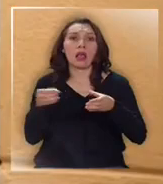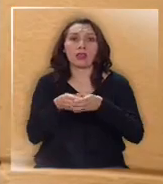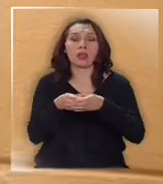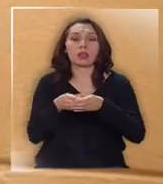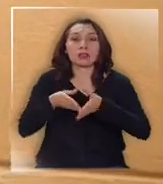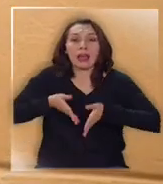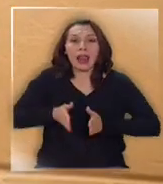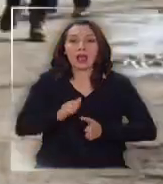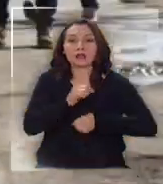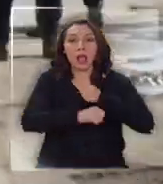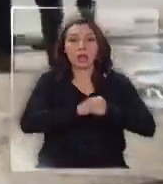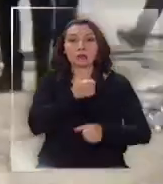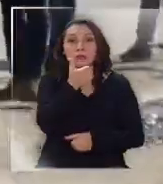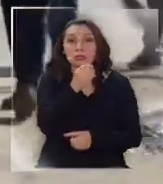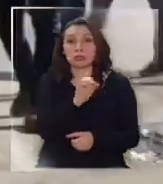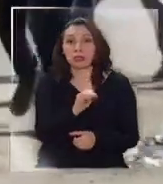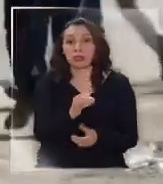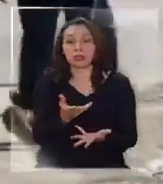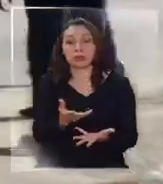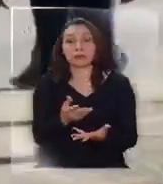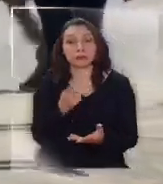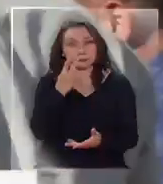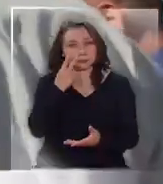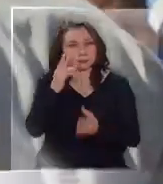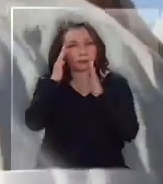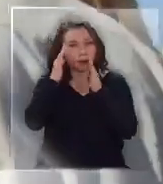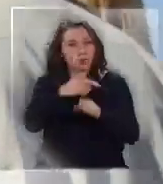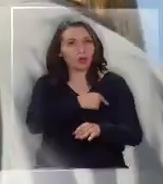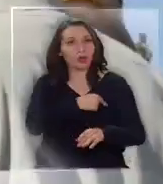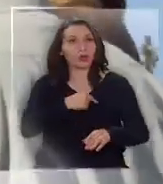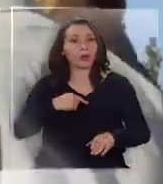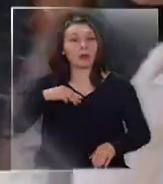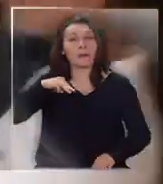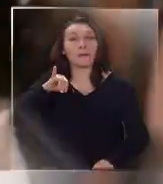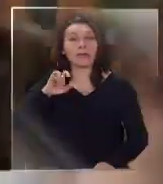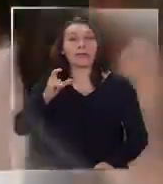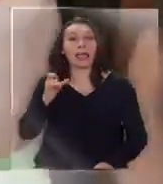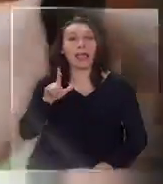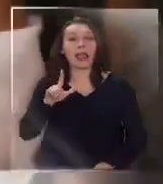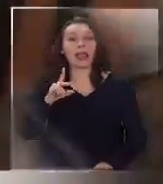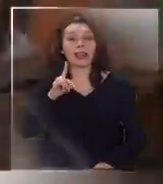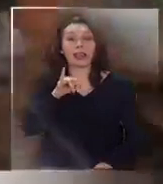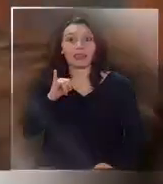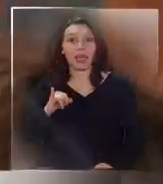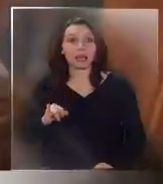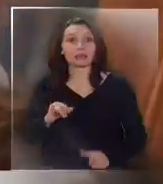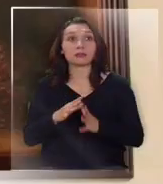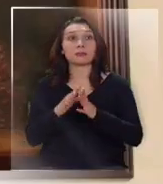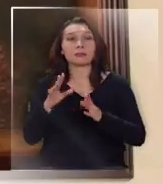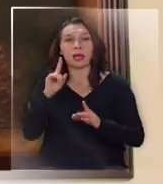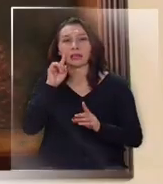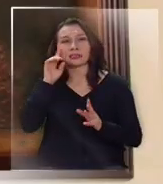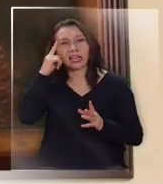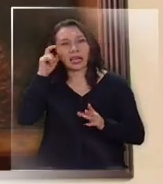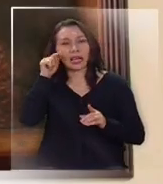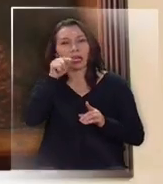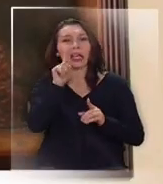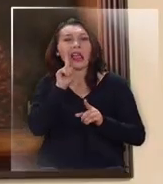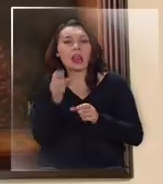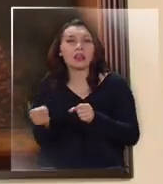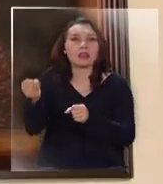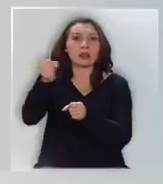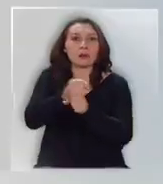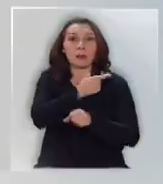generación que nació en los 60. Ponga atención a este nombre, Miguel Díaz-Canel. El que más apunta a tomar la presidencia